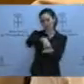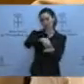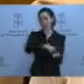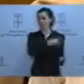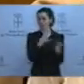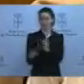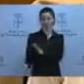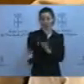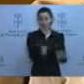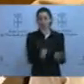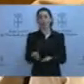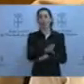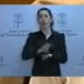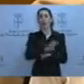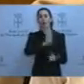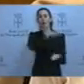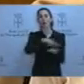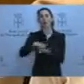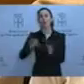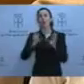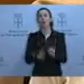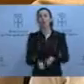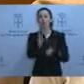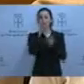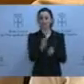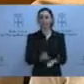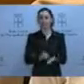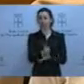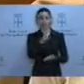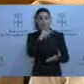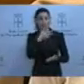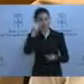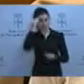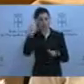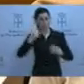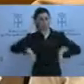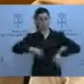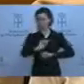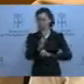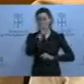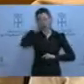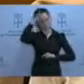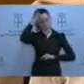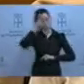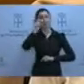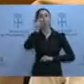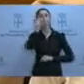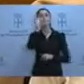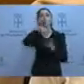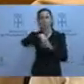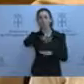por el cual las consejerías, en ese momento de Medio Rural y Pesca, y creo que no es baladí lo siguiente, que eran Cultura, Comunicación Social y Turismo, porque estaba en la misma